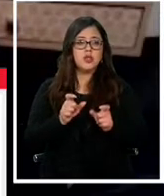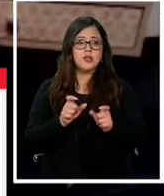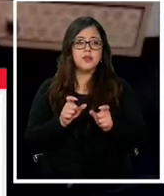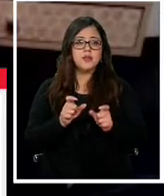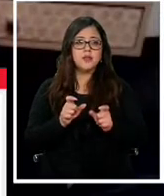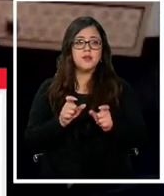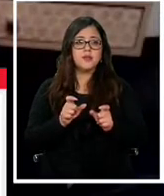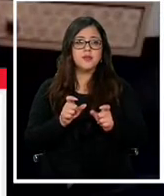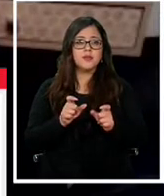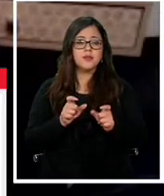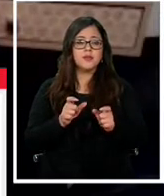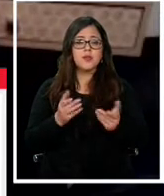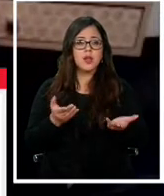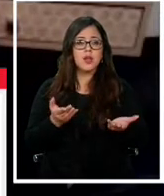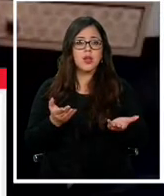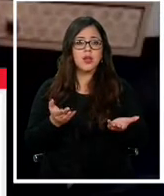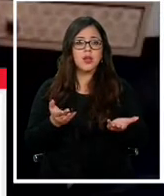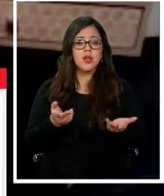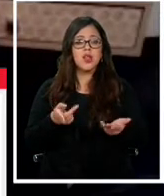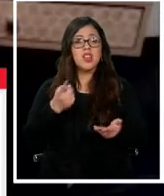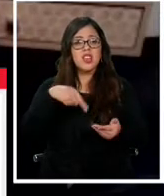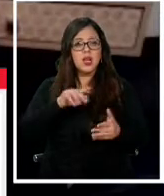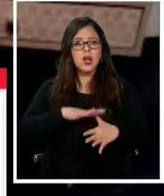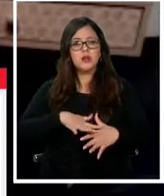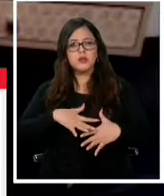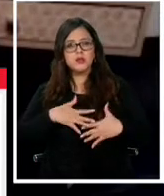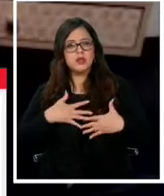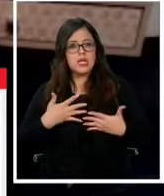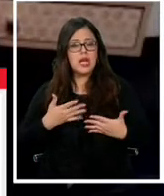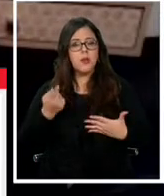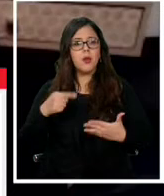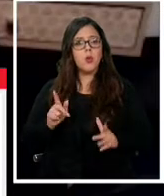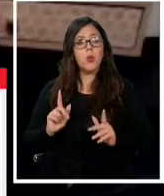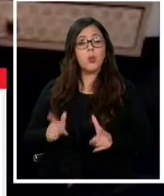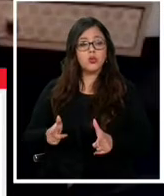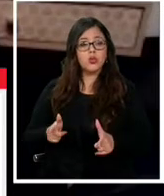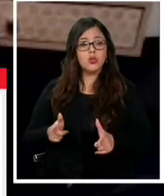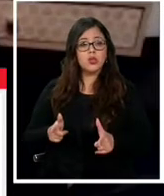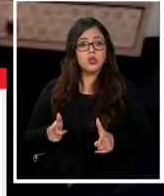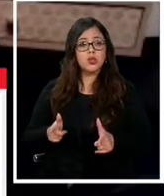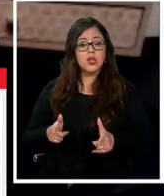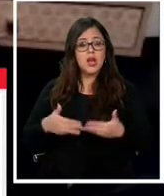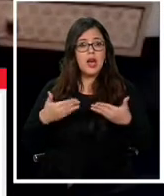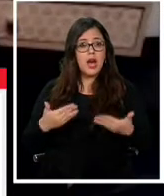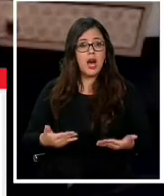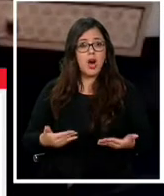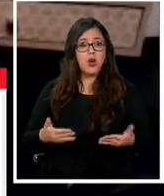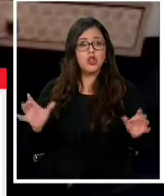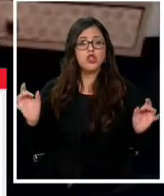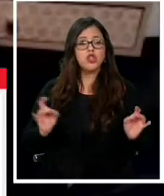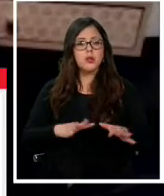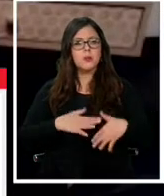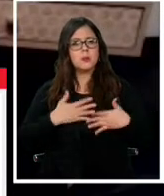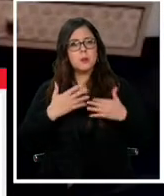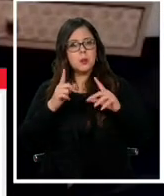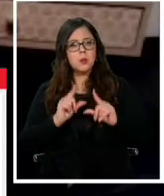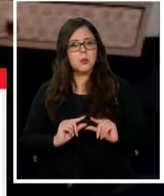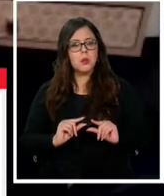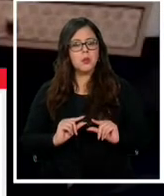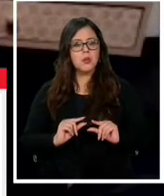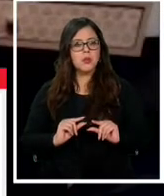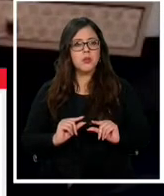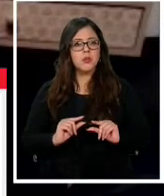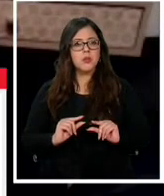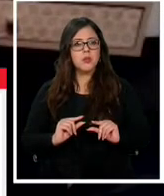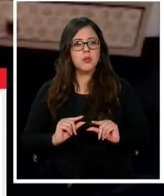personas que efectivamente están con algún síntoma y afortunadamente en este momento son síntomas leves y